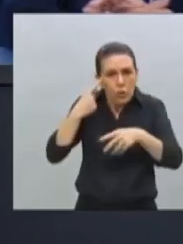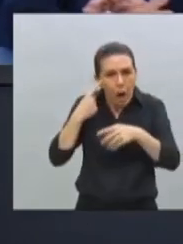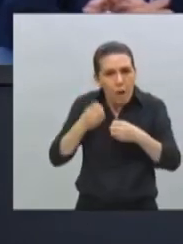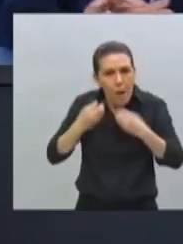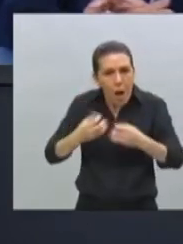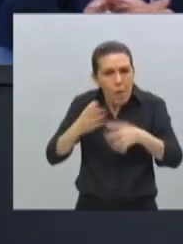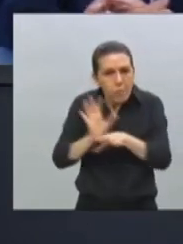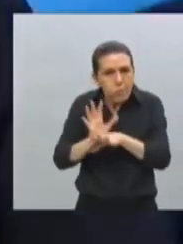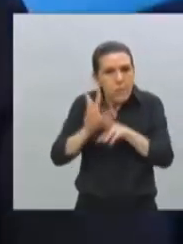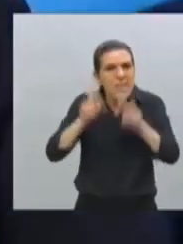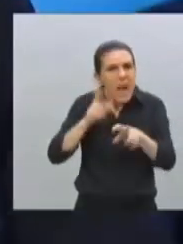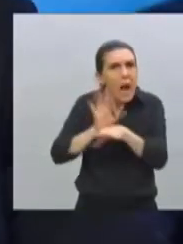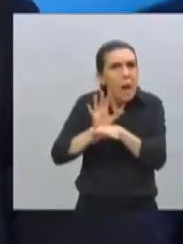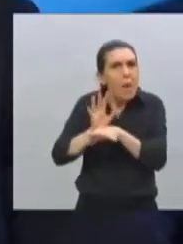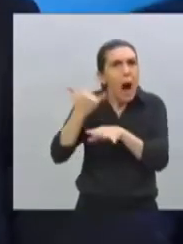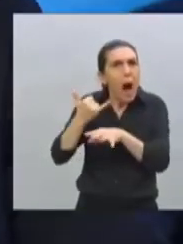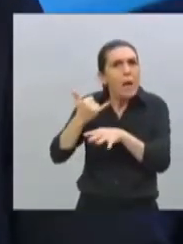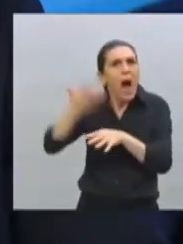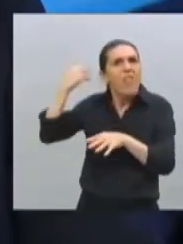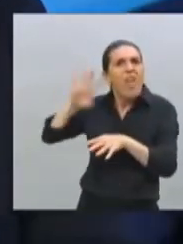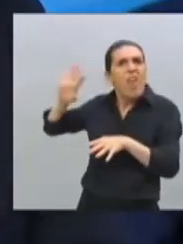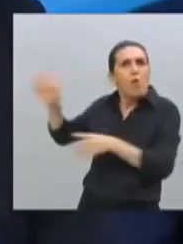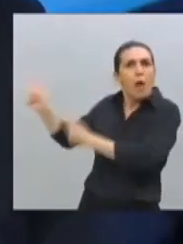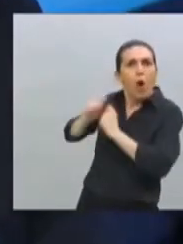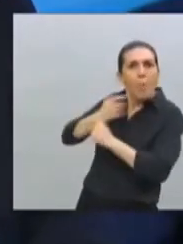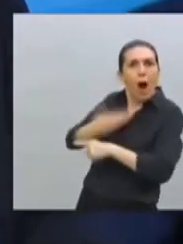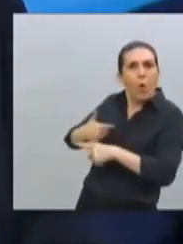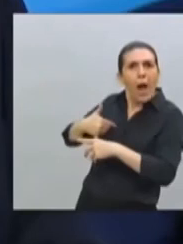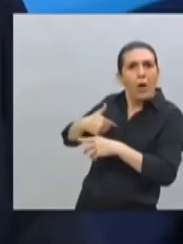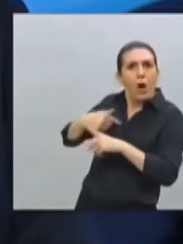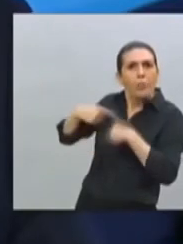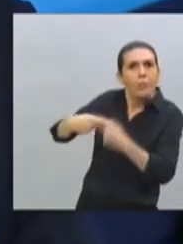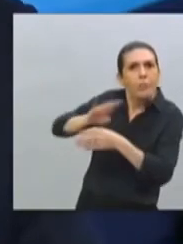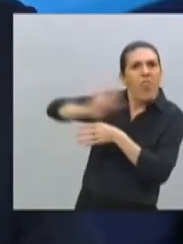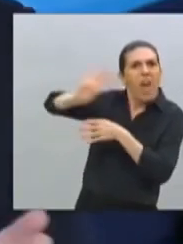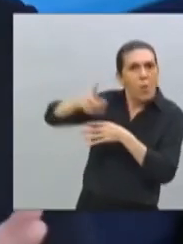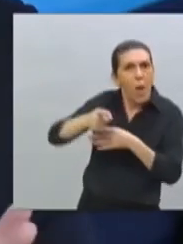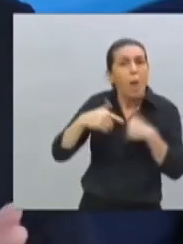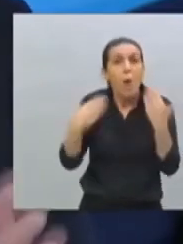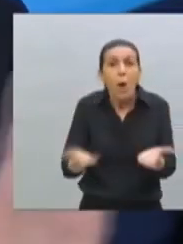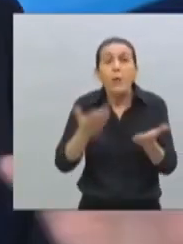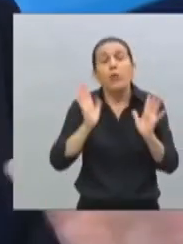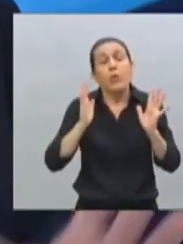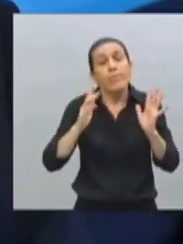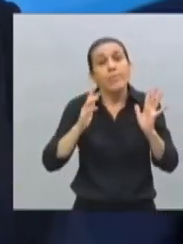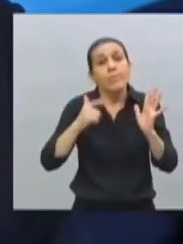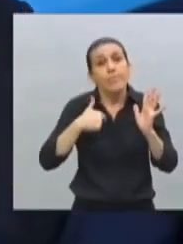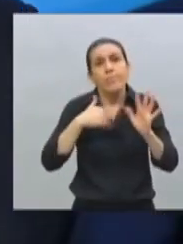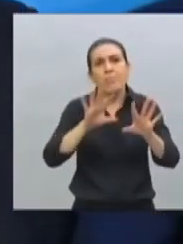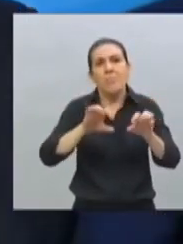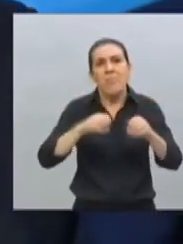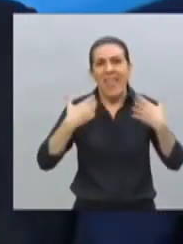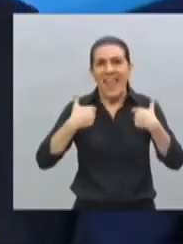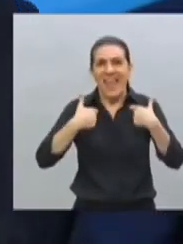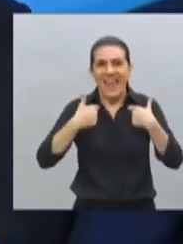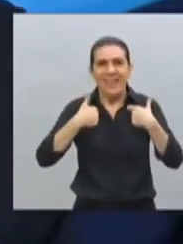de cuál es la situación en la casa, en cuarentena, todo lo que implica relacionado a la educación. Y